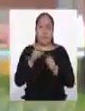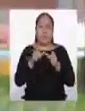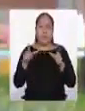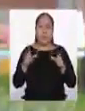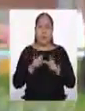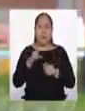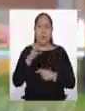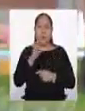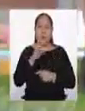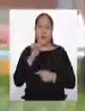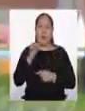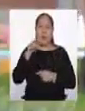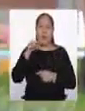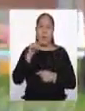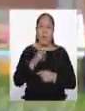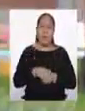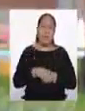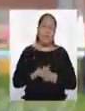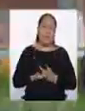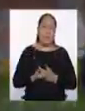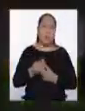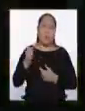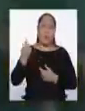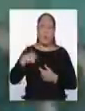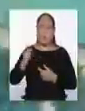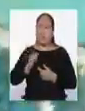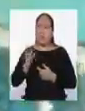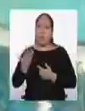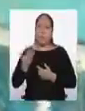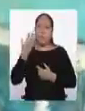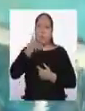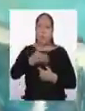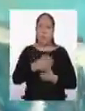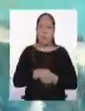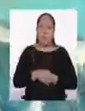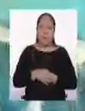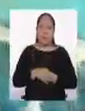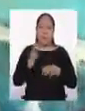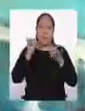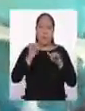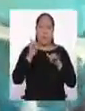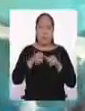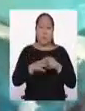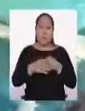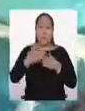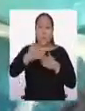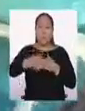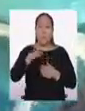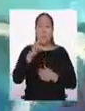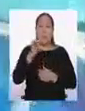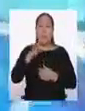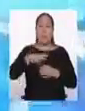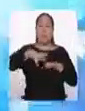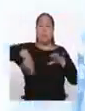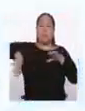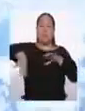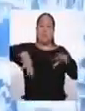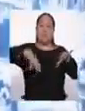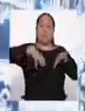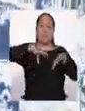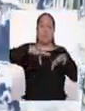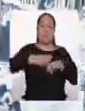el régimen colonial, no ocupó, de manera que quedó para la época republicana el reparto de la